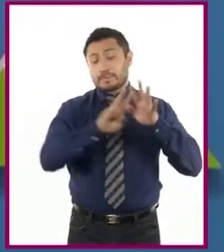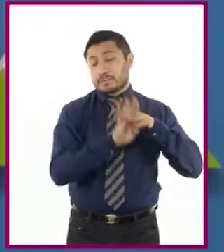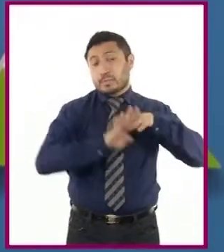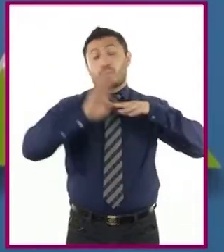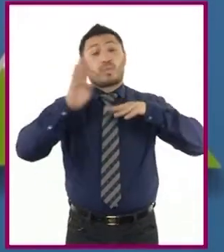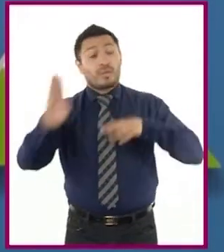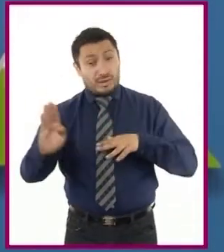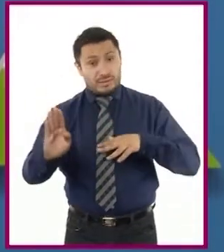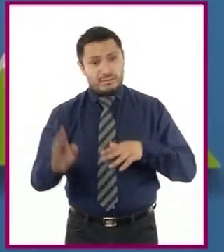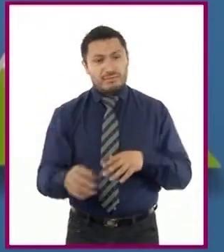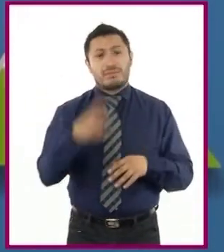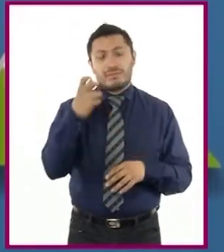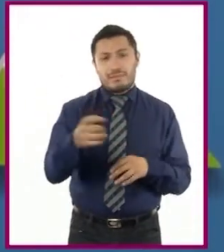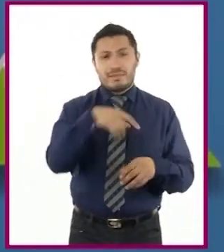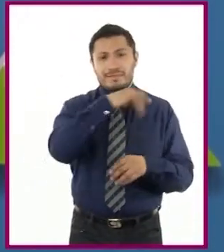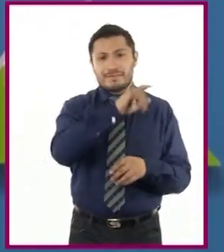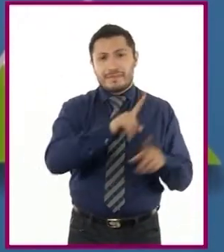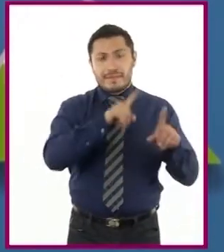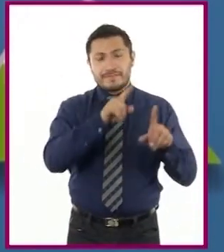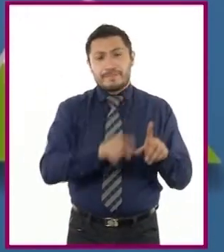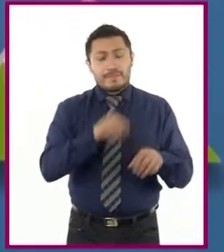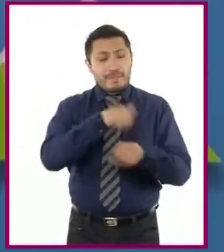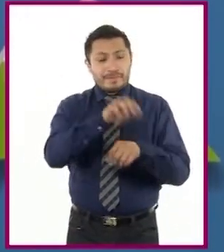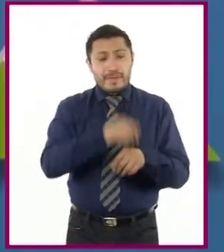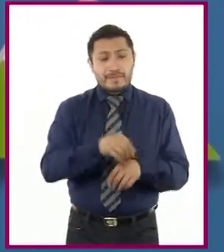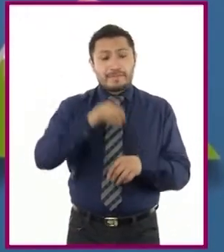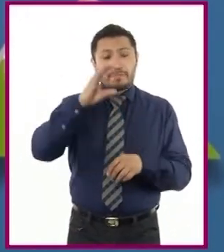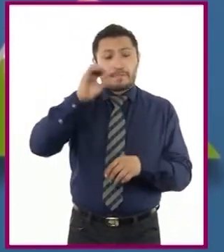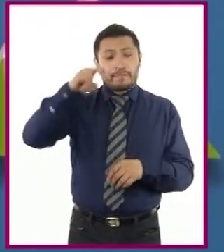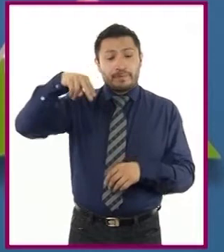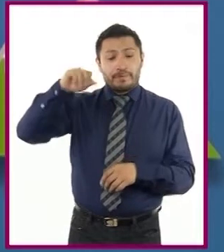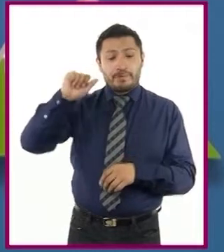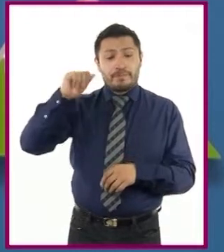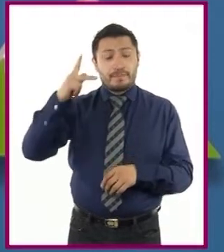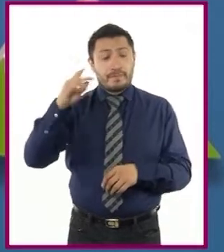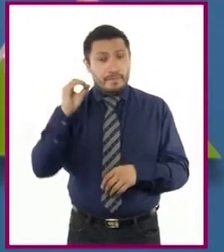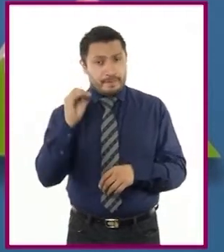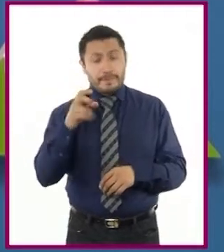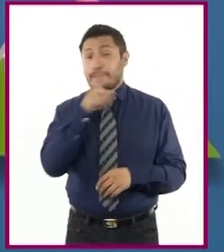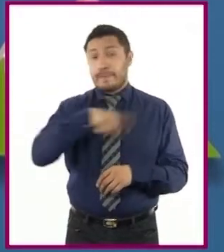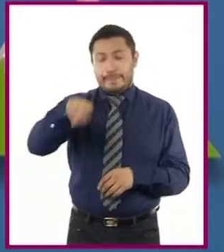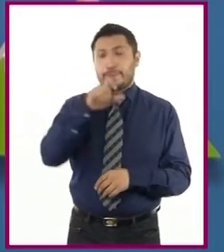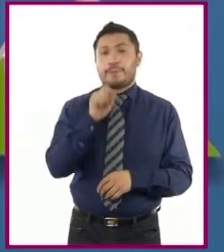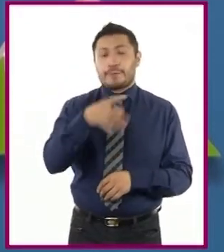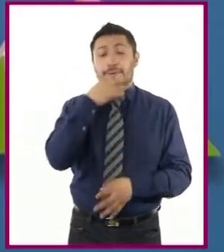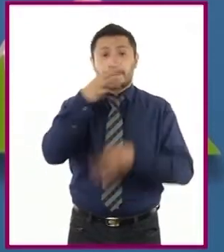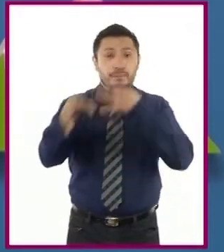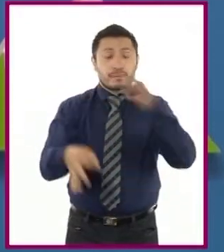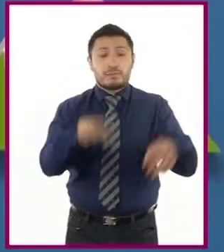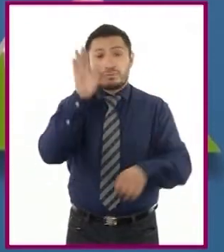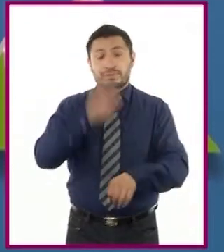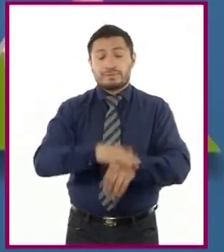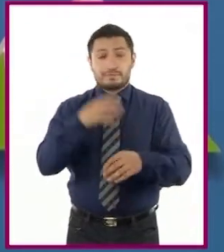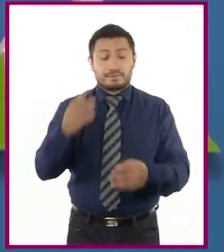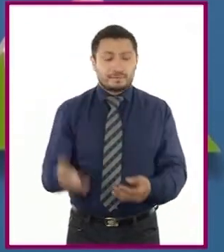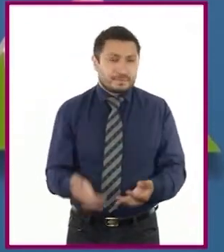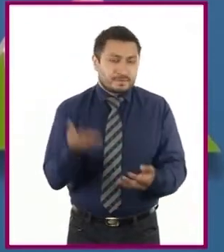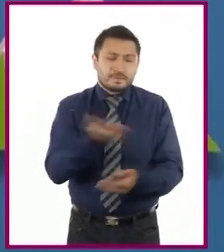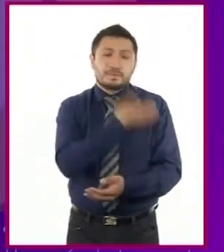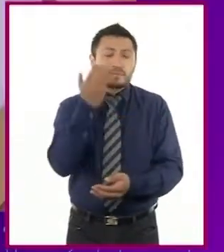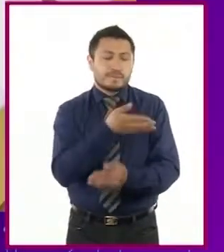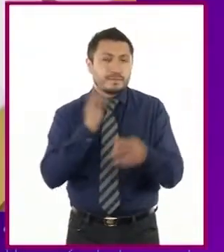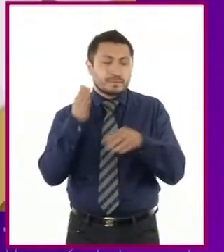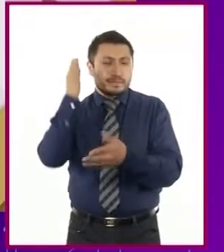Estas cifras son del Consejo Nacional de Población, CONAPO. Ellos también informaron que los principales destinos de esta